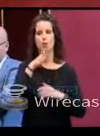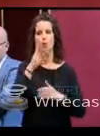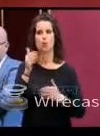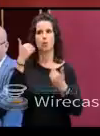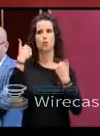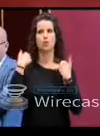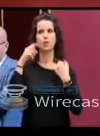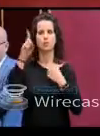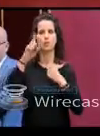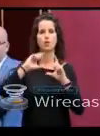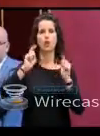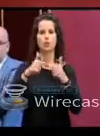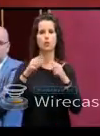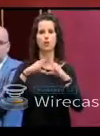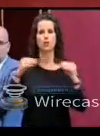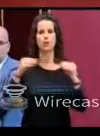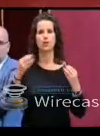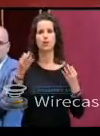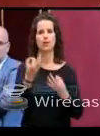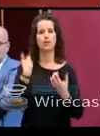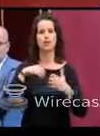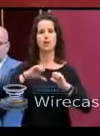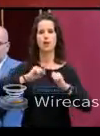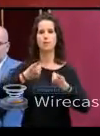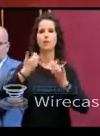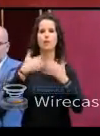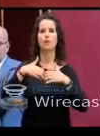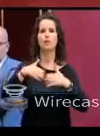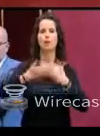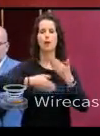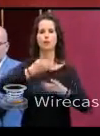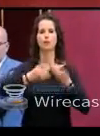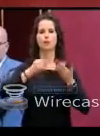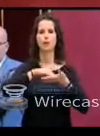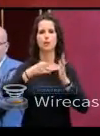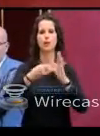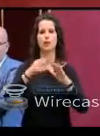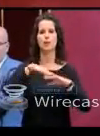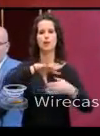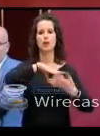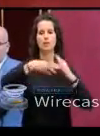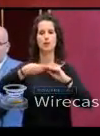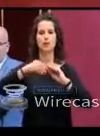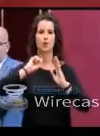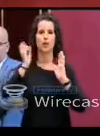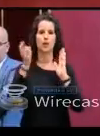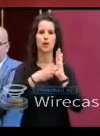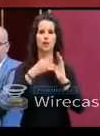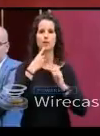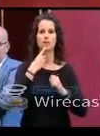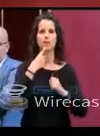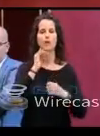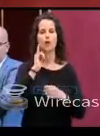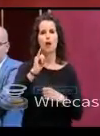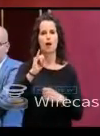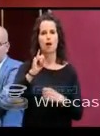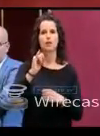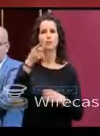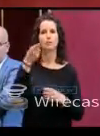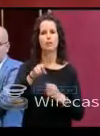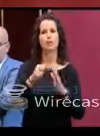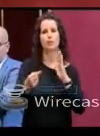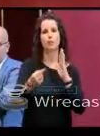Junta de Andalucía, que es la que tiene que poner en marcha los mecanismos para la aplicación de esta ley, que como le indico, tienen además como un